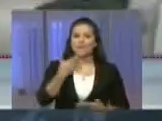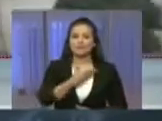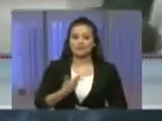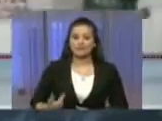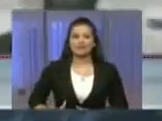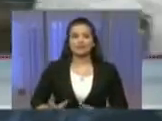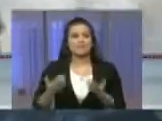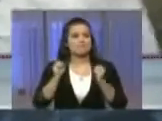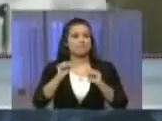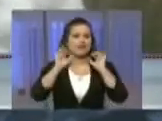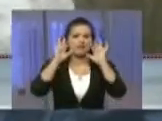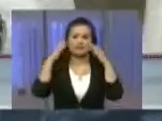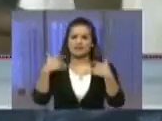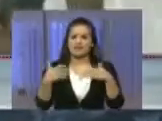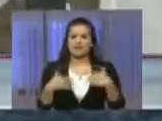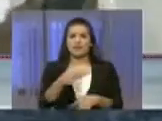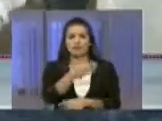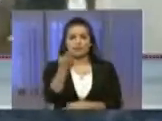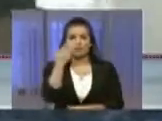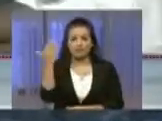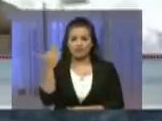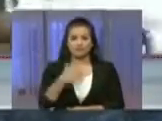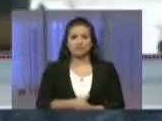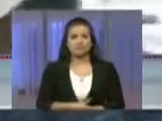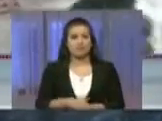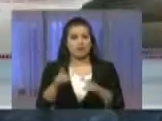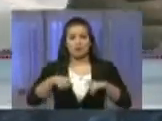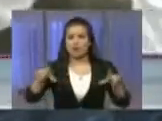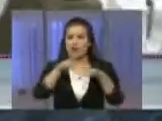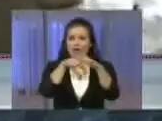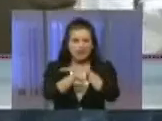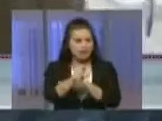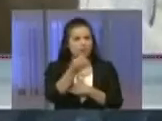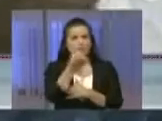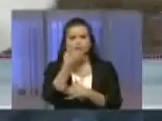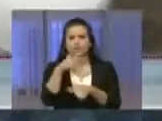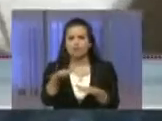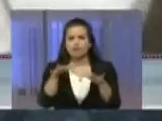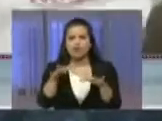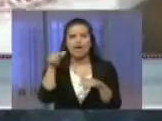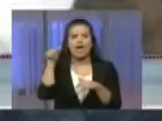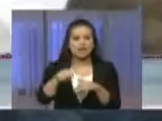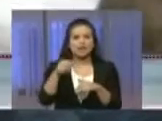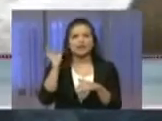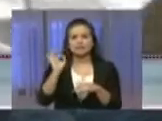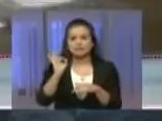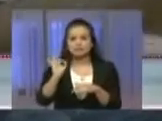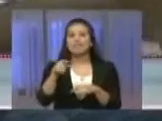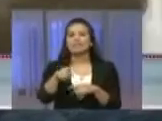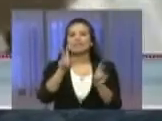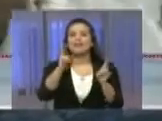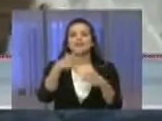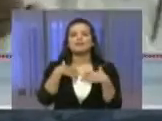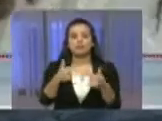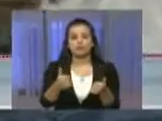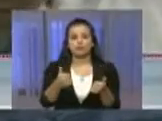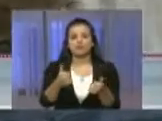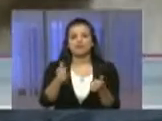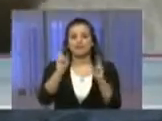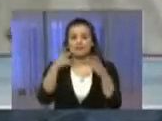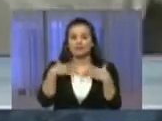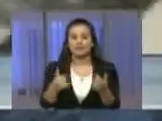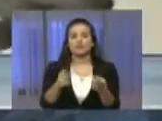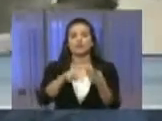vea usted las instalaciones Estas son las instalaciones que tienen que ver con la salud con la salud los